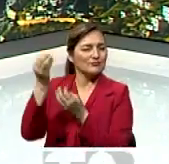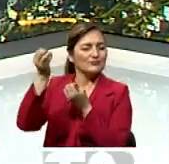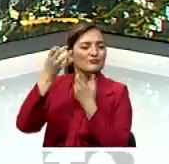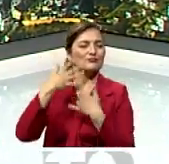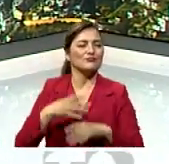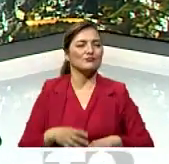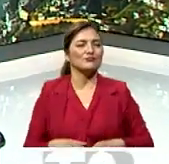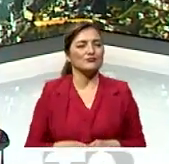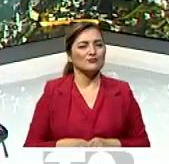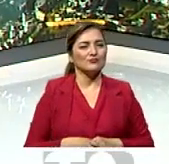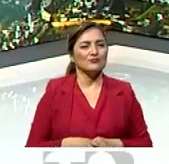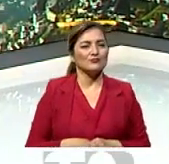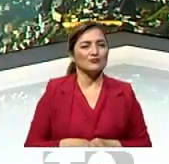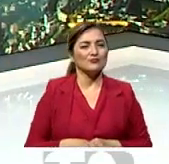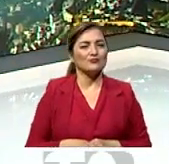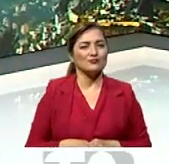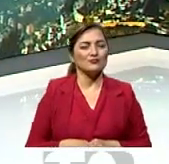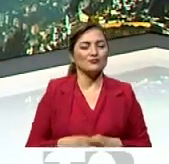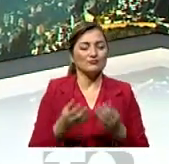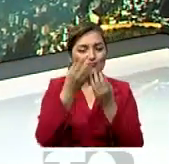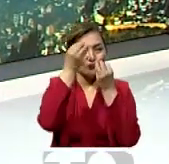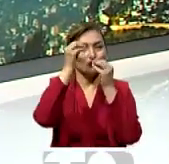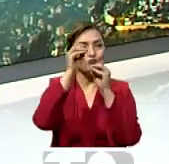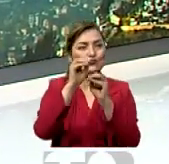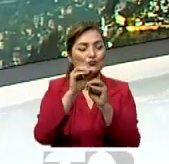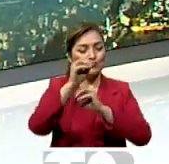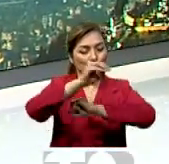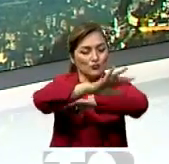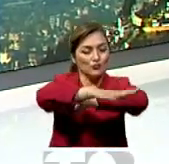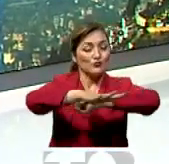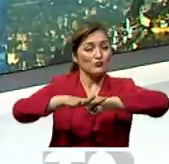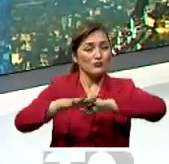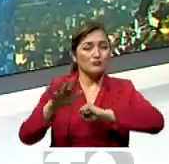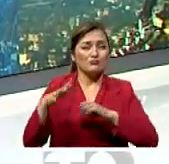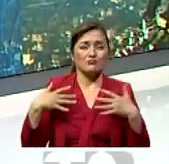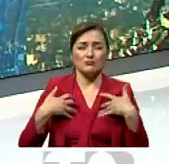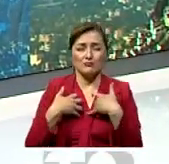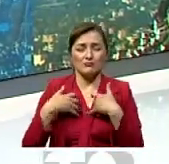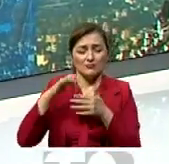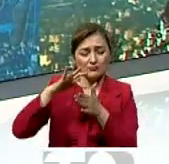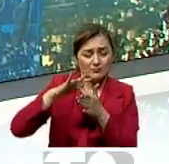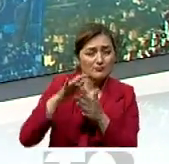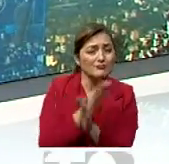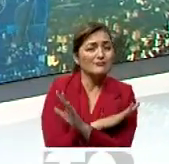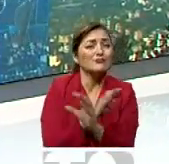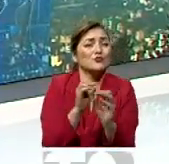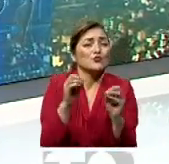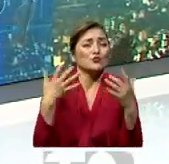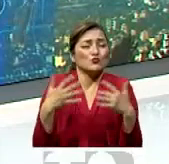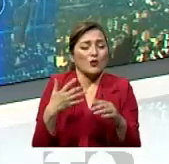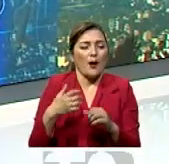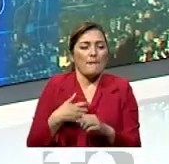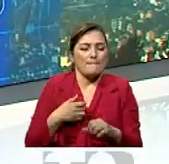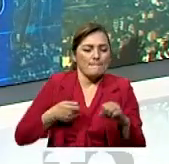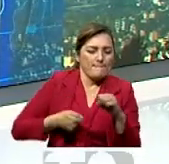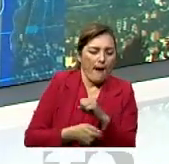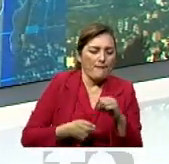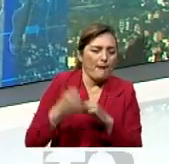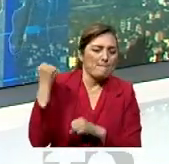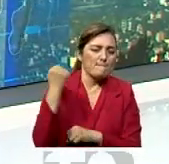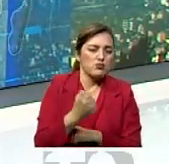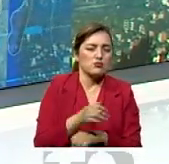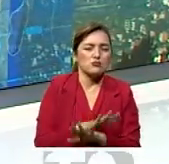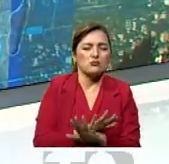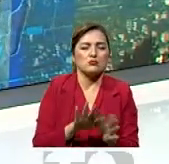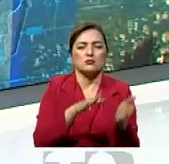por la información. Amigos, ahora les contamos que en Morona, Santiago, un puma, especie en peligro de extinción, fue asesinado por pobladores del